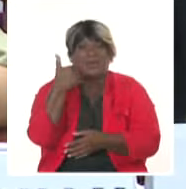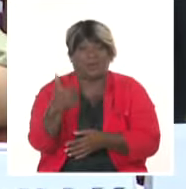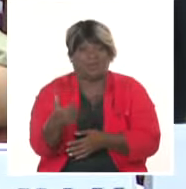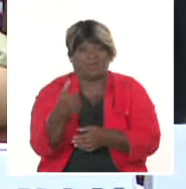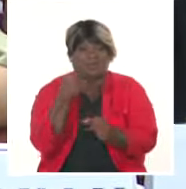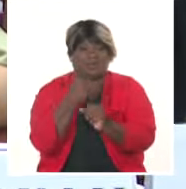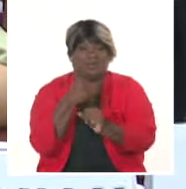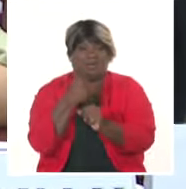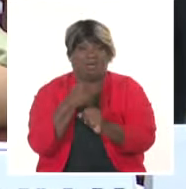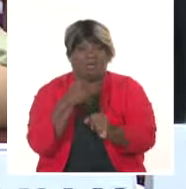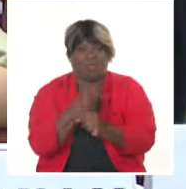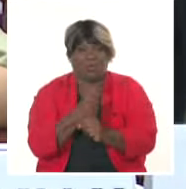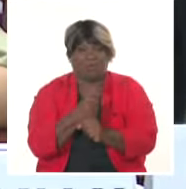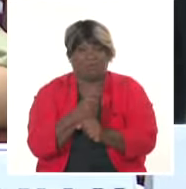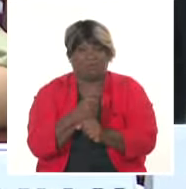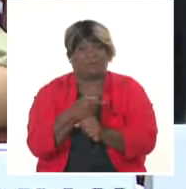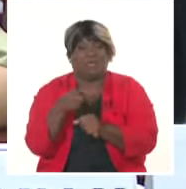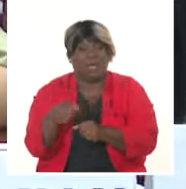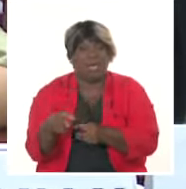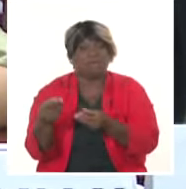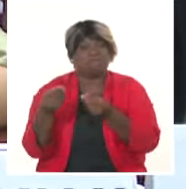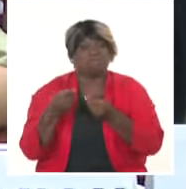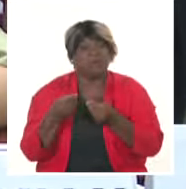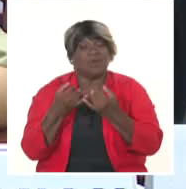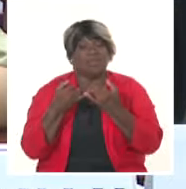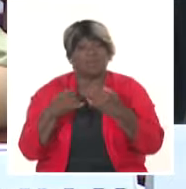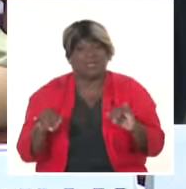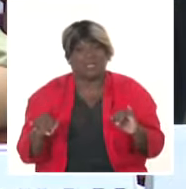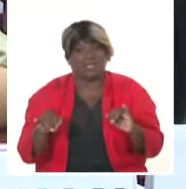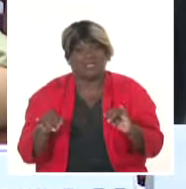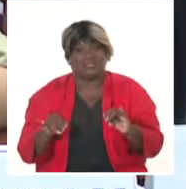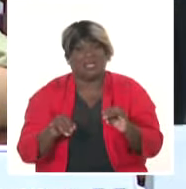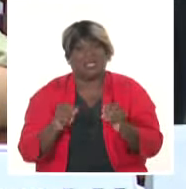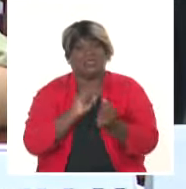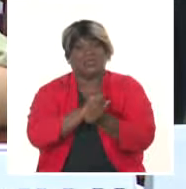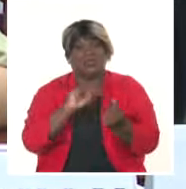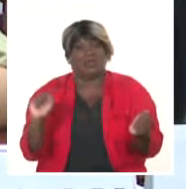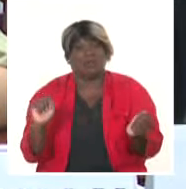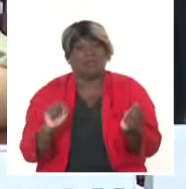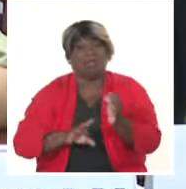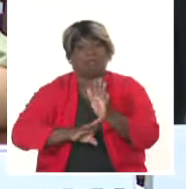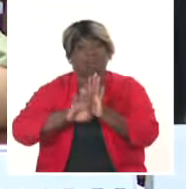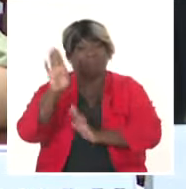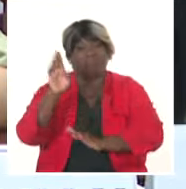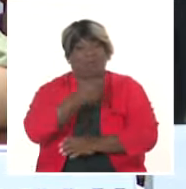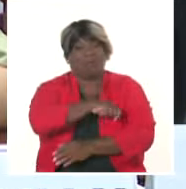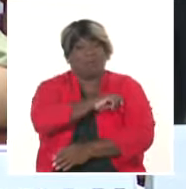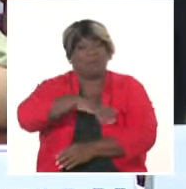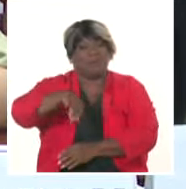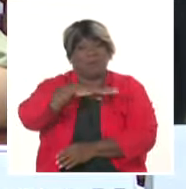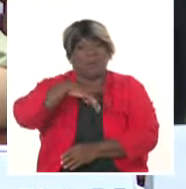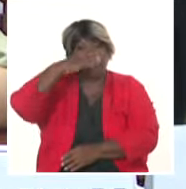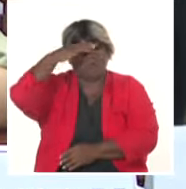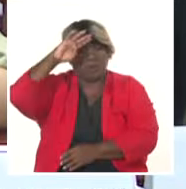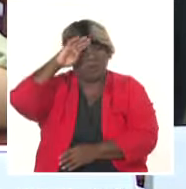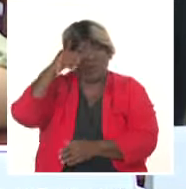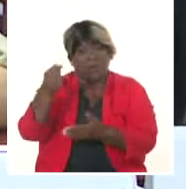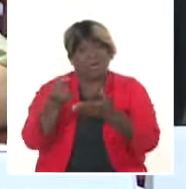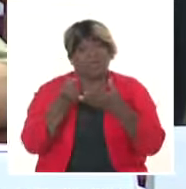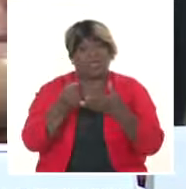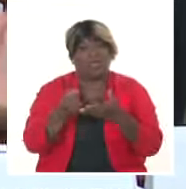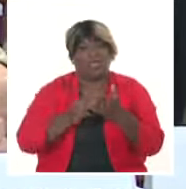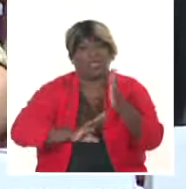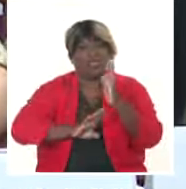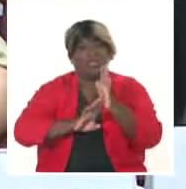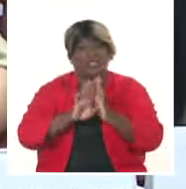en pro de la independencia, la soberanía y la prosperidad del pueblo cubano, aportando al desarrollo, la paz, el progreso